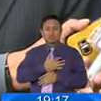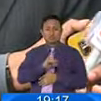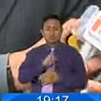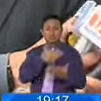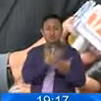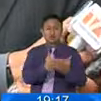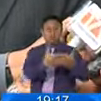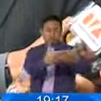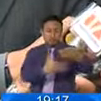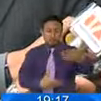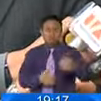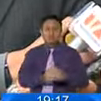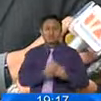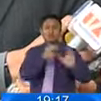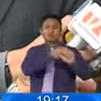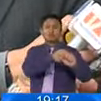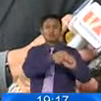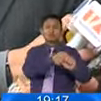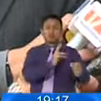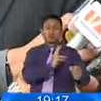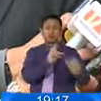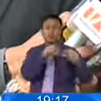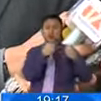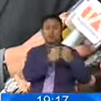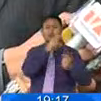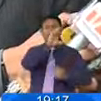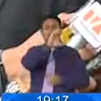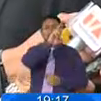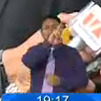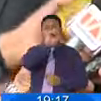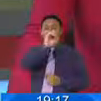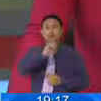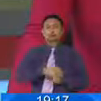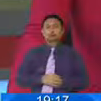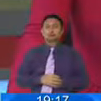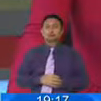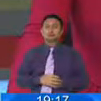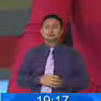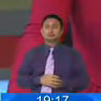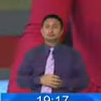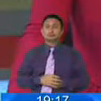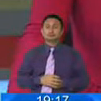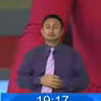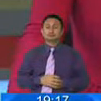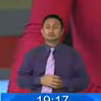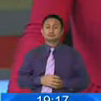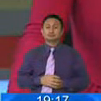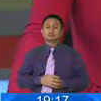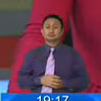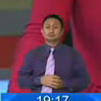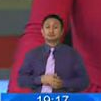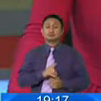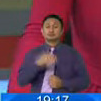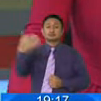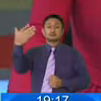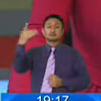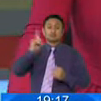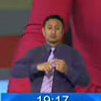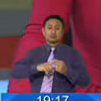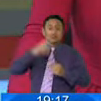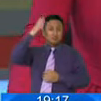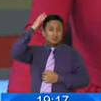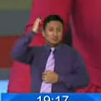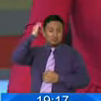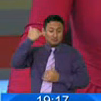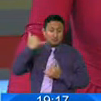presentar mi desafiliación al movimiento Creo. Mientras tanto, el alcalde de Quito, Mauricio Rodas,